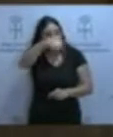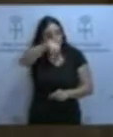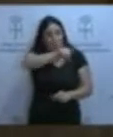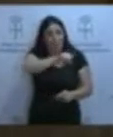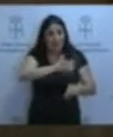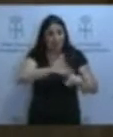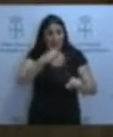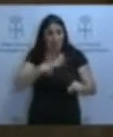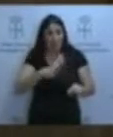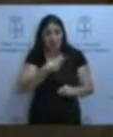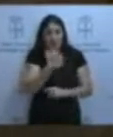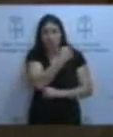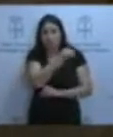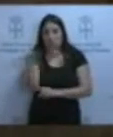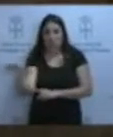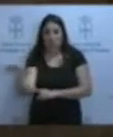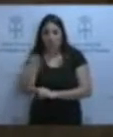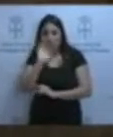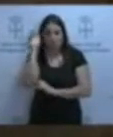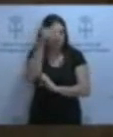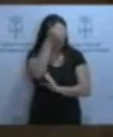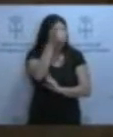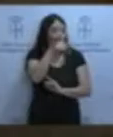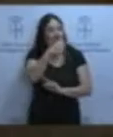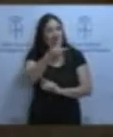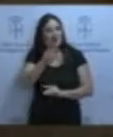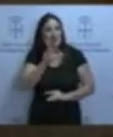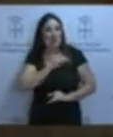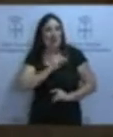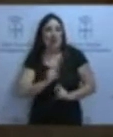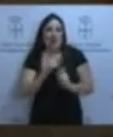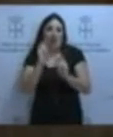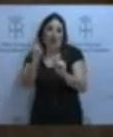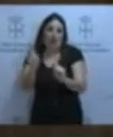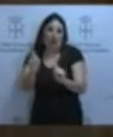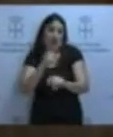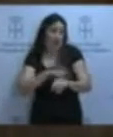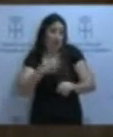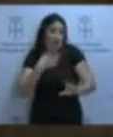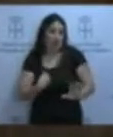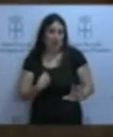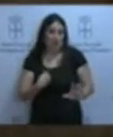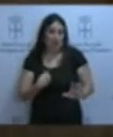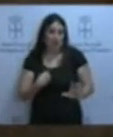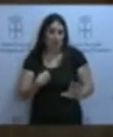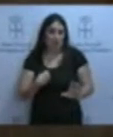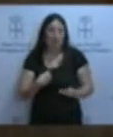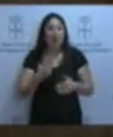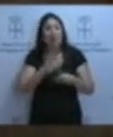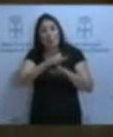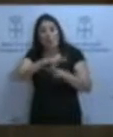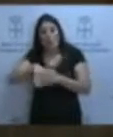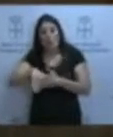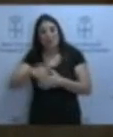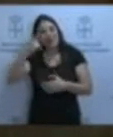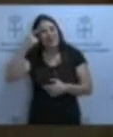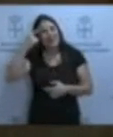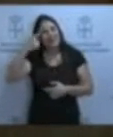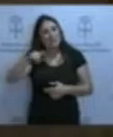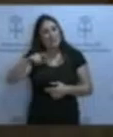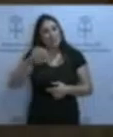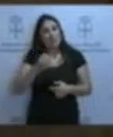todo esto, han mirado por otro lado y les entregaban la medalla de oro a los Massaveu. Eso es lo que ha pasado mientras tanto. Claro, por último, lo que sabemos es que, y